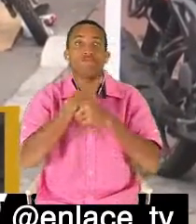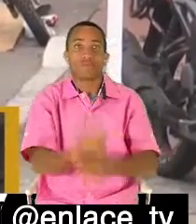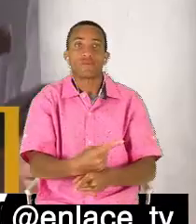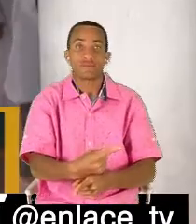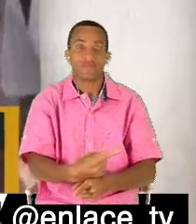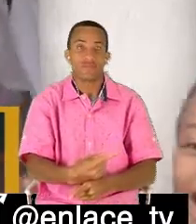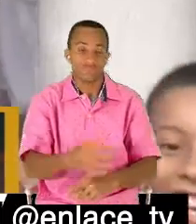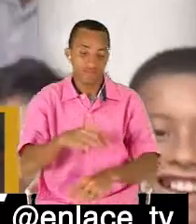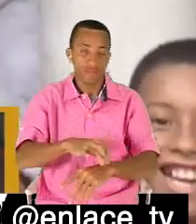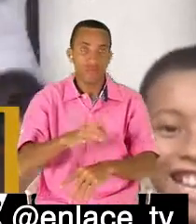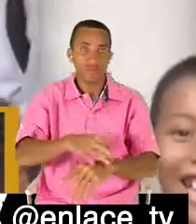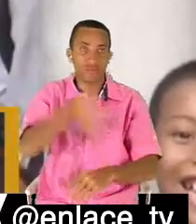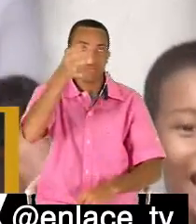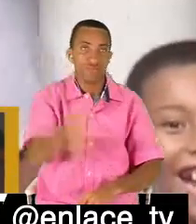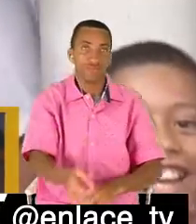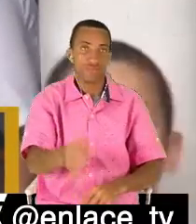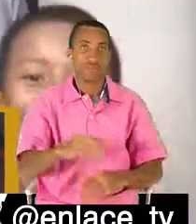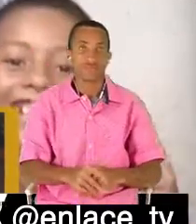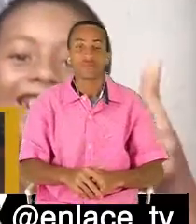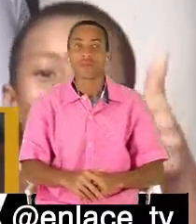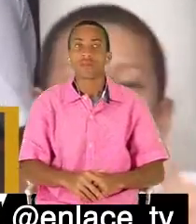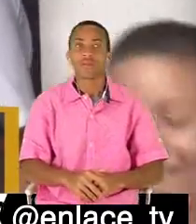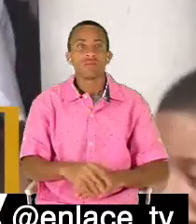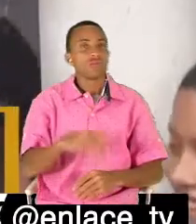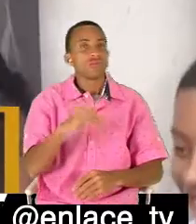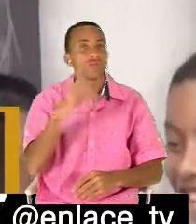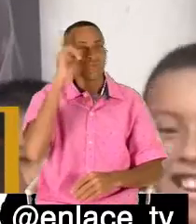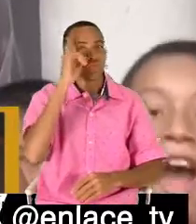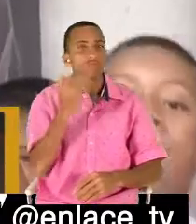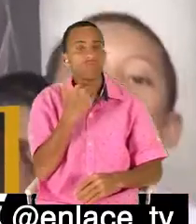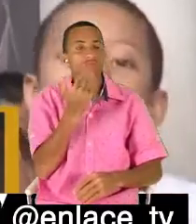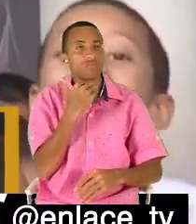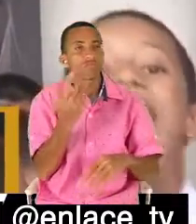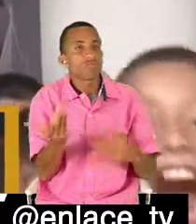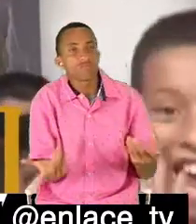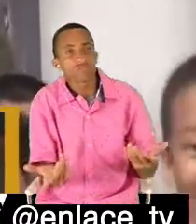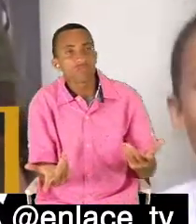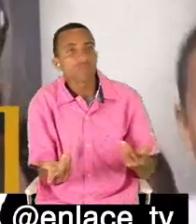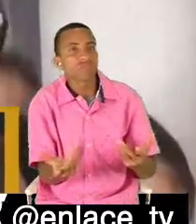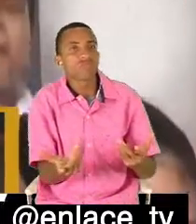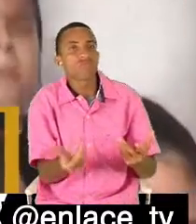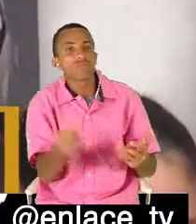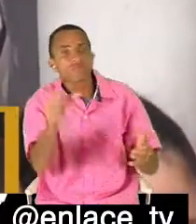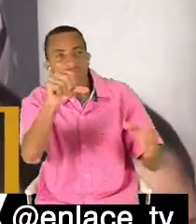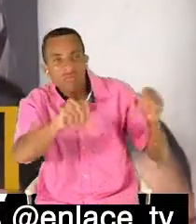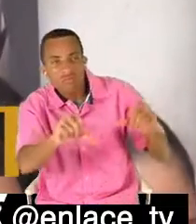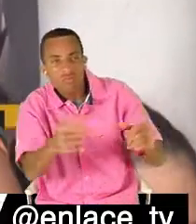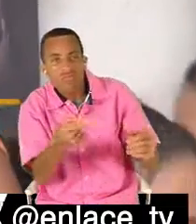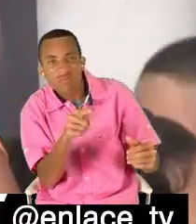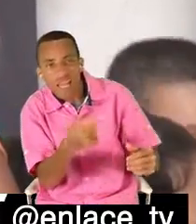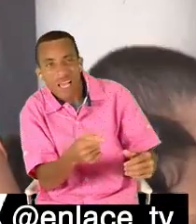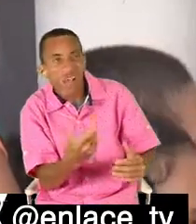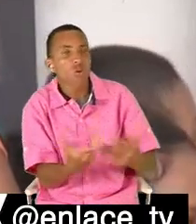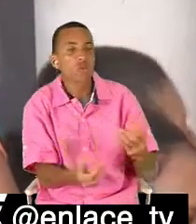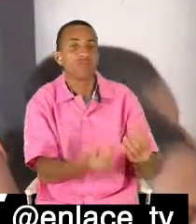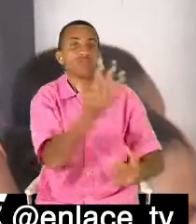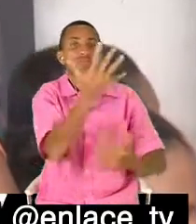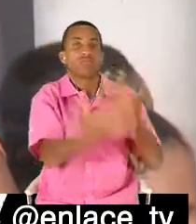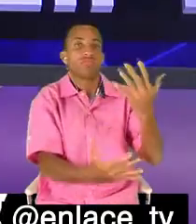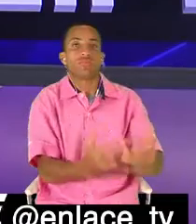sabemos inclusive qué sustancia fue la que provocó el incendio o el humo que se originó en esa